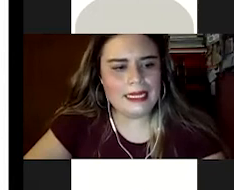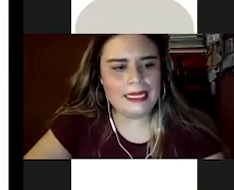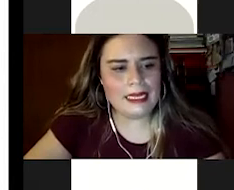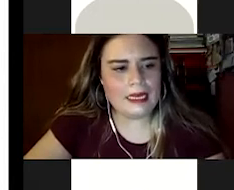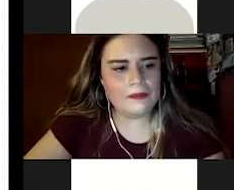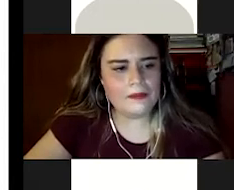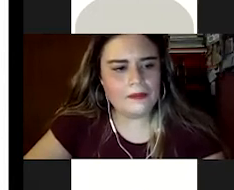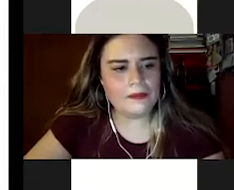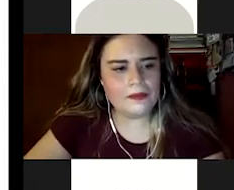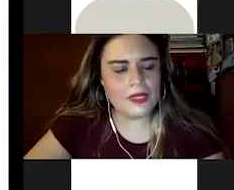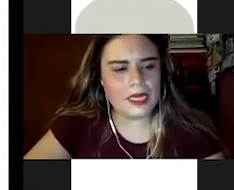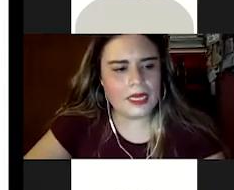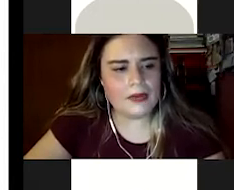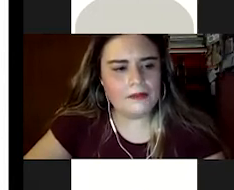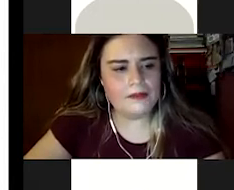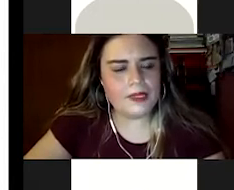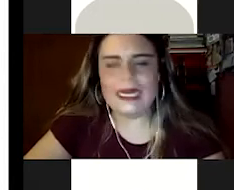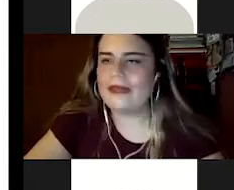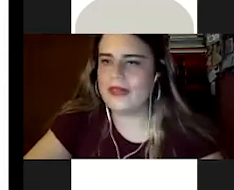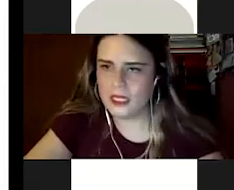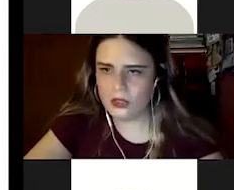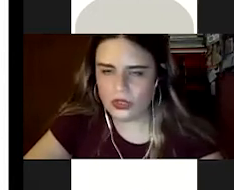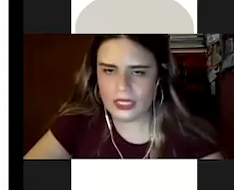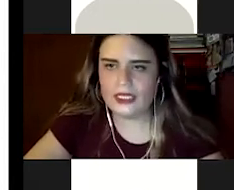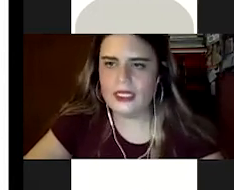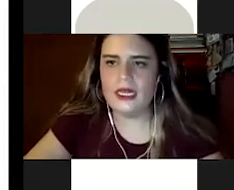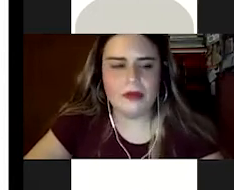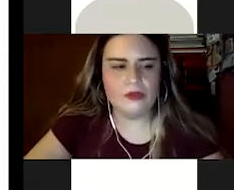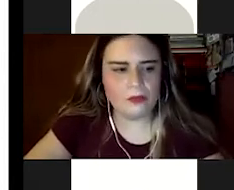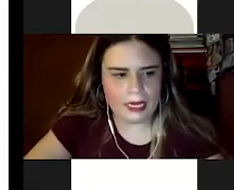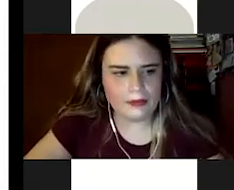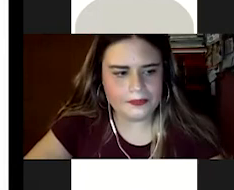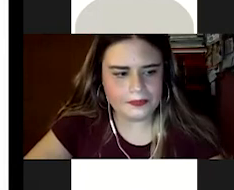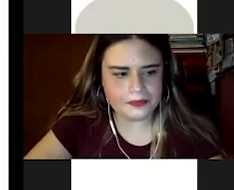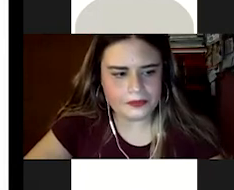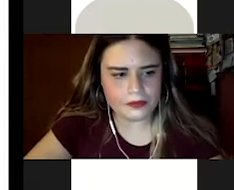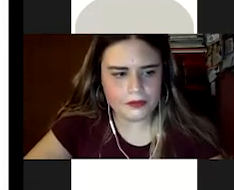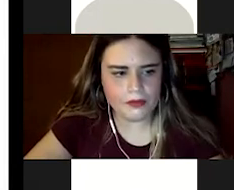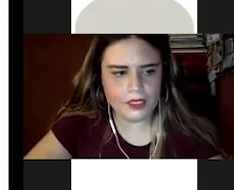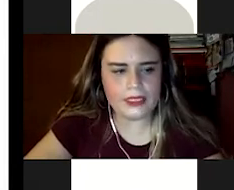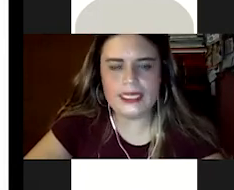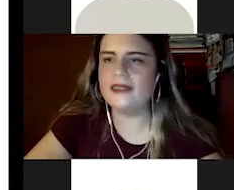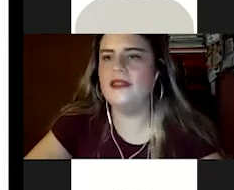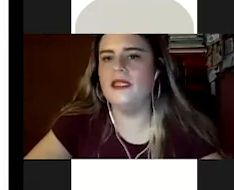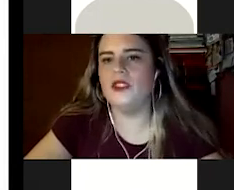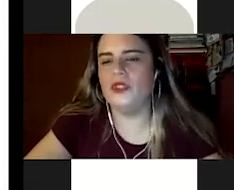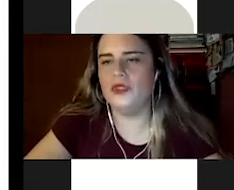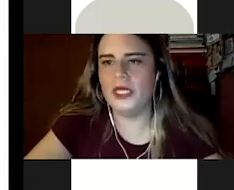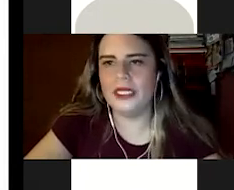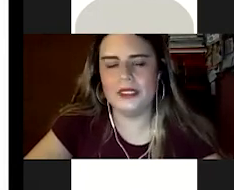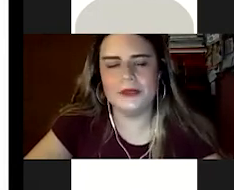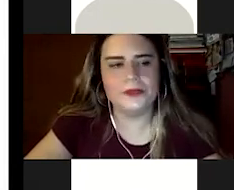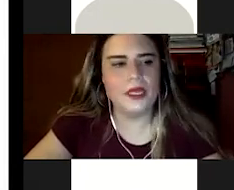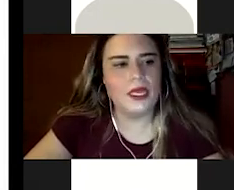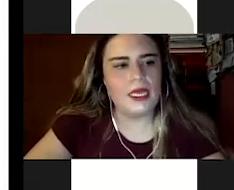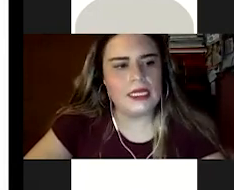manera en que se revisan los ODS a nivel formal se hace ante Naciones